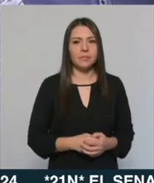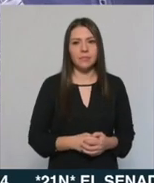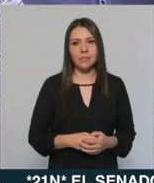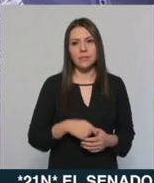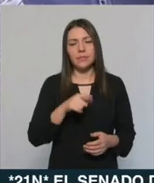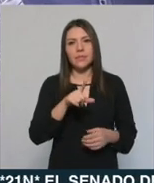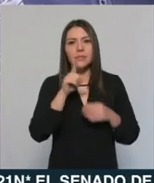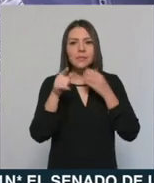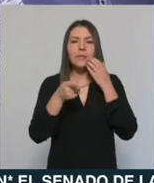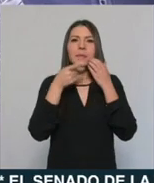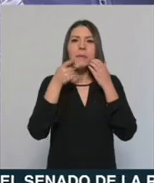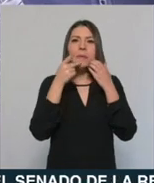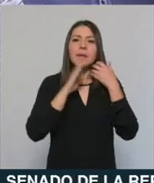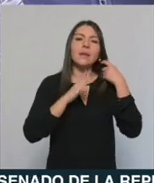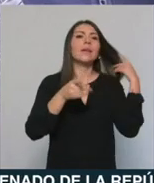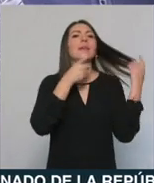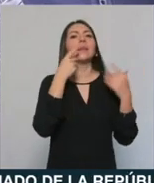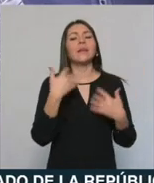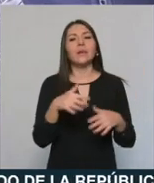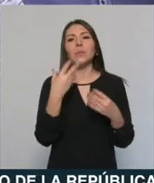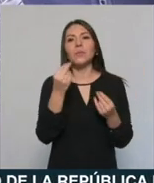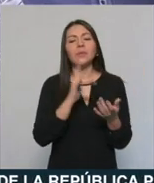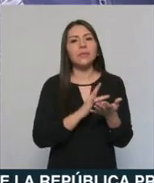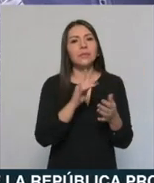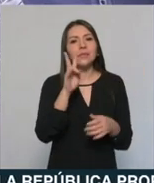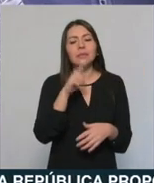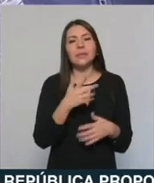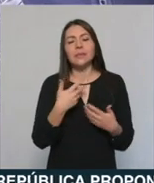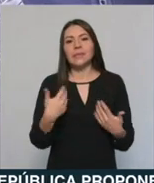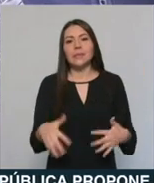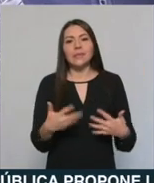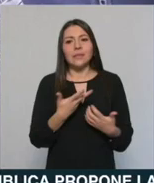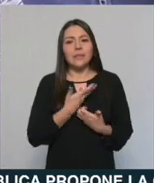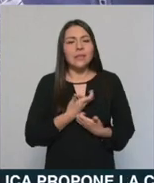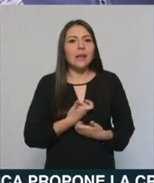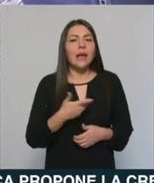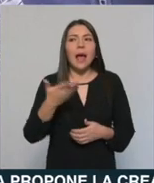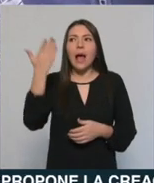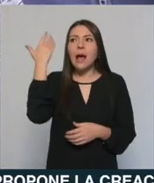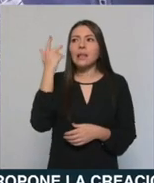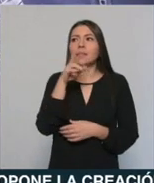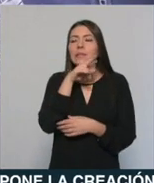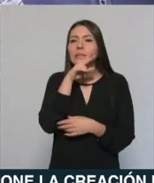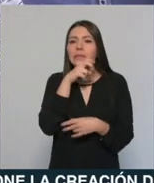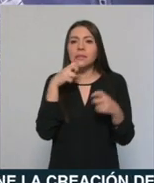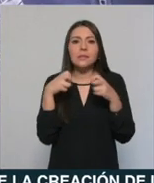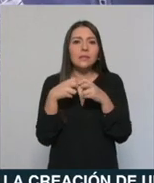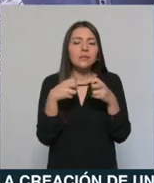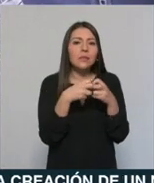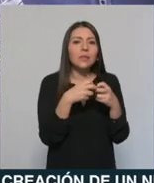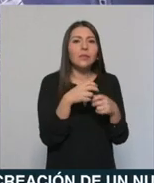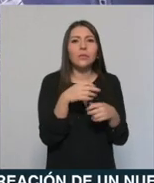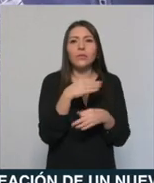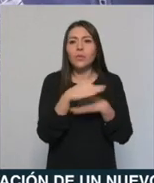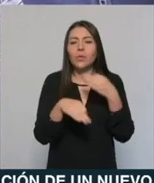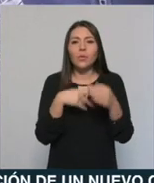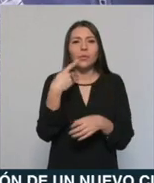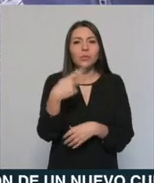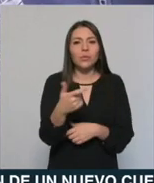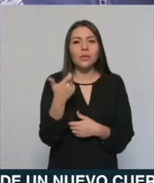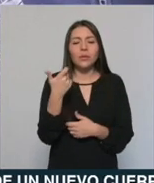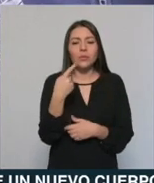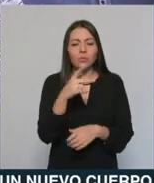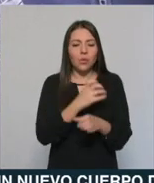al español. Él estaba muy agradecido, estaba muy consternado, muy desesperado, porque ahí traía todas tanto